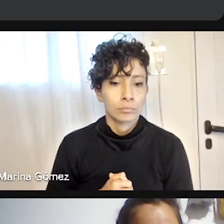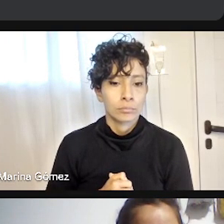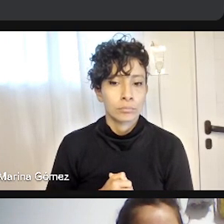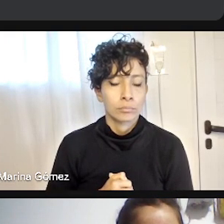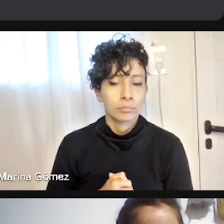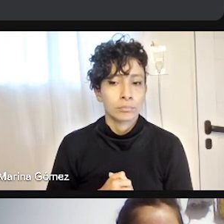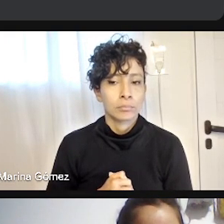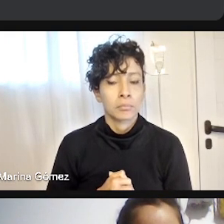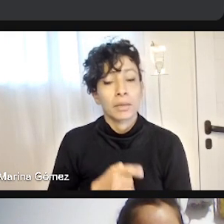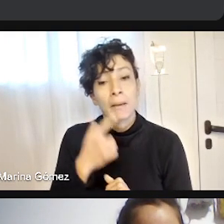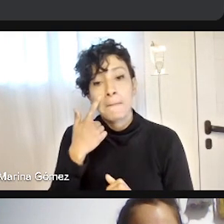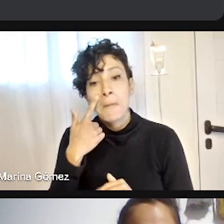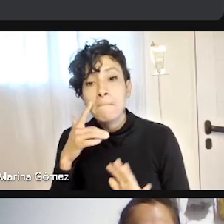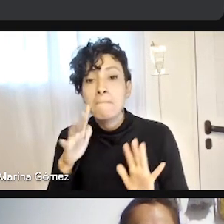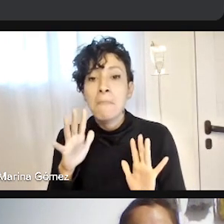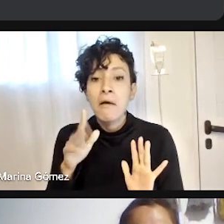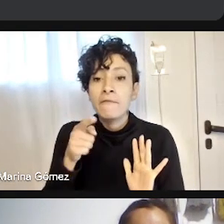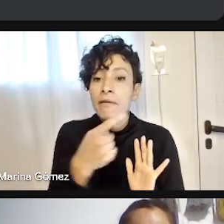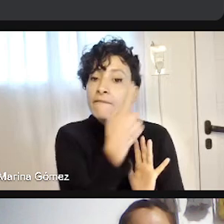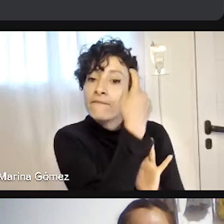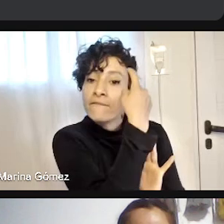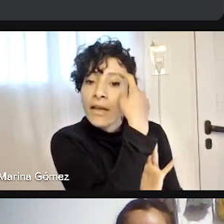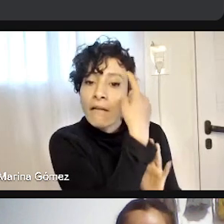Ahora vamos a ver cómo lo hace Fabri.